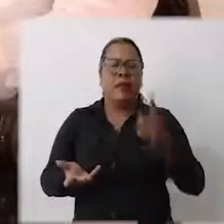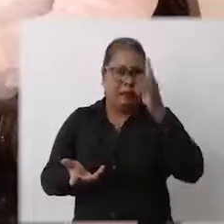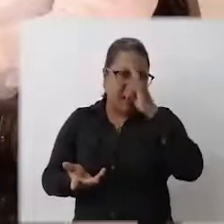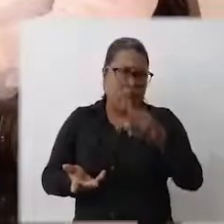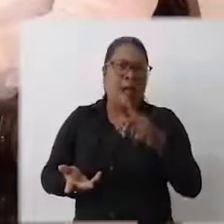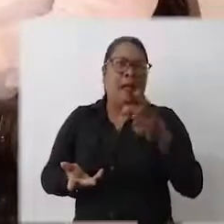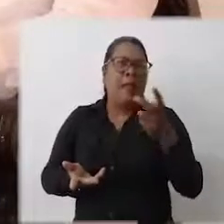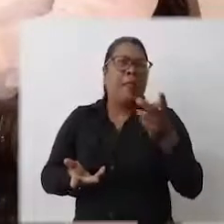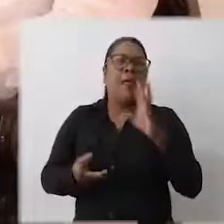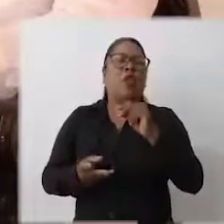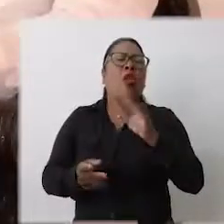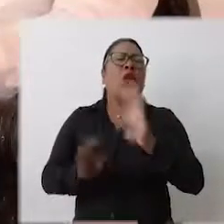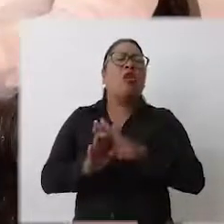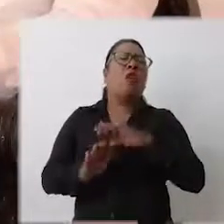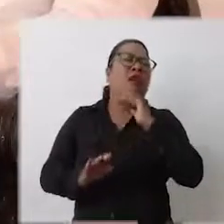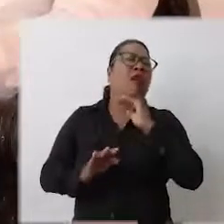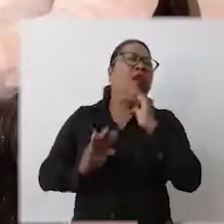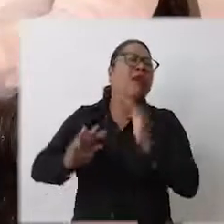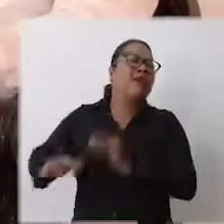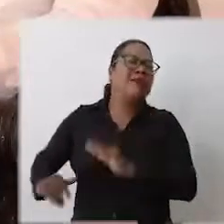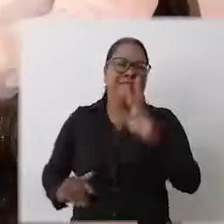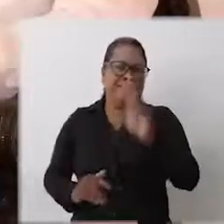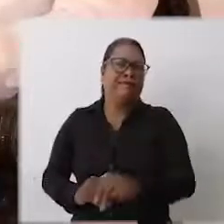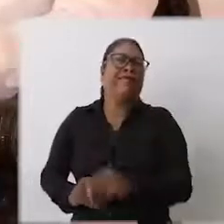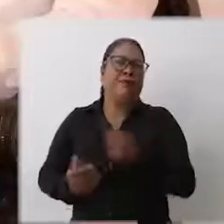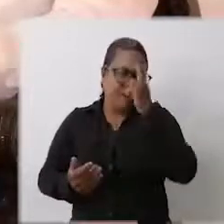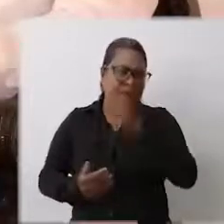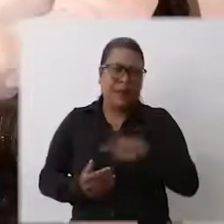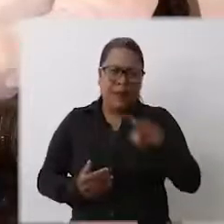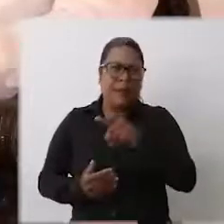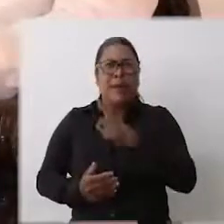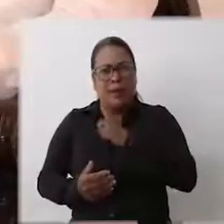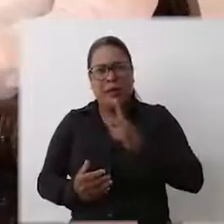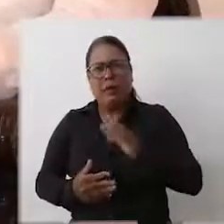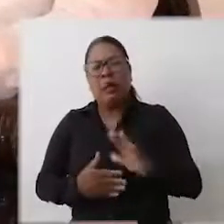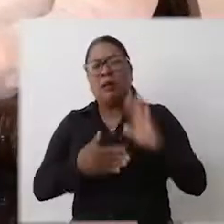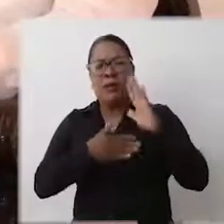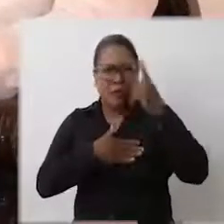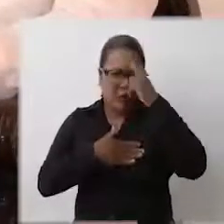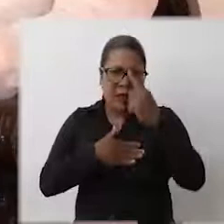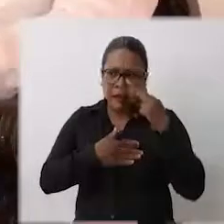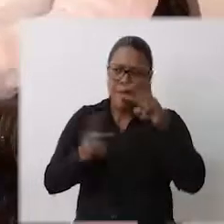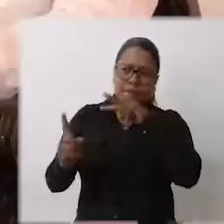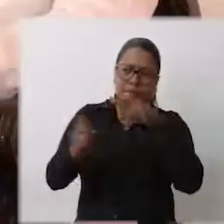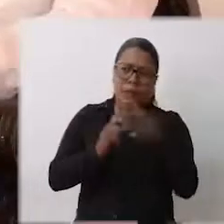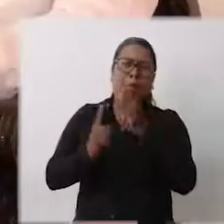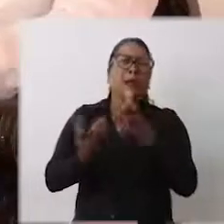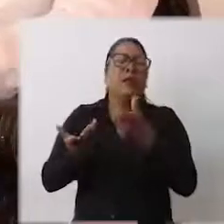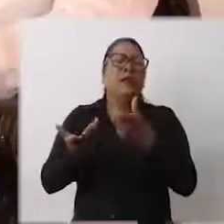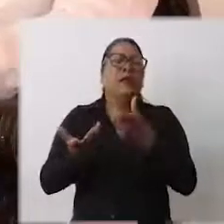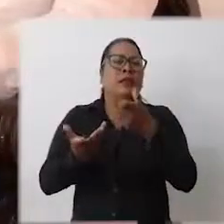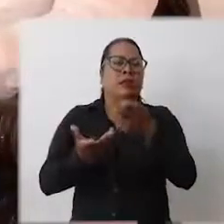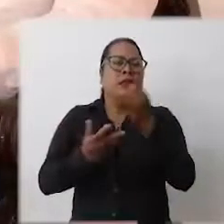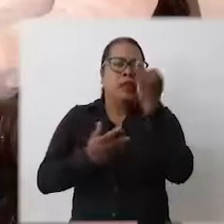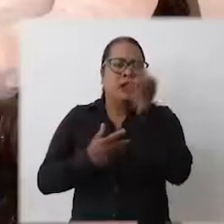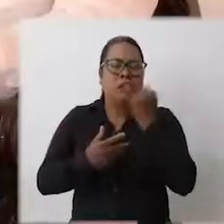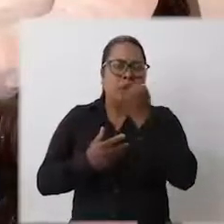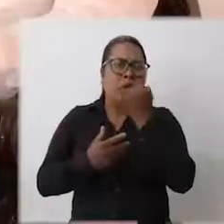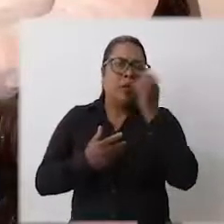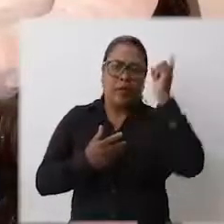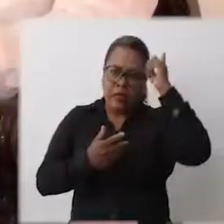hacer visible no solo el origen, nuestra raíz, nuestra identidad y que somos de